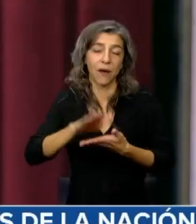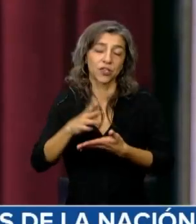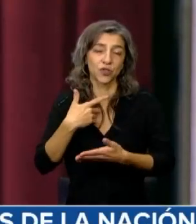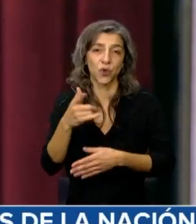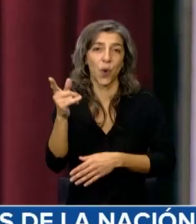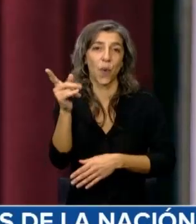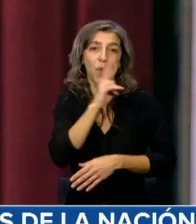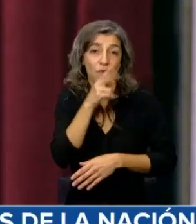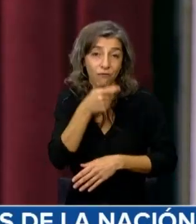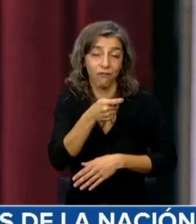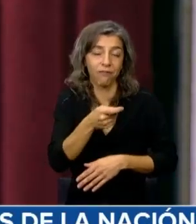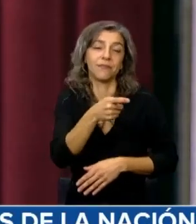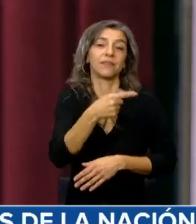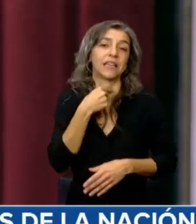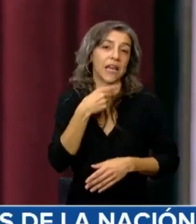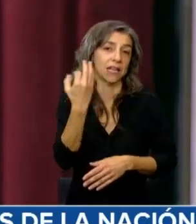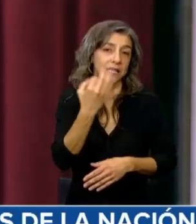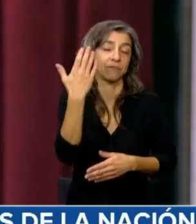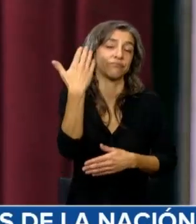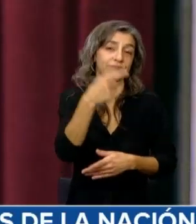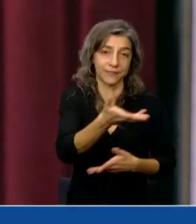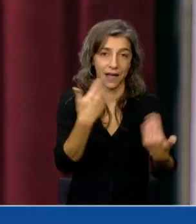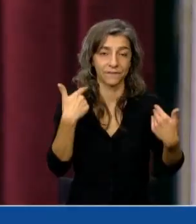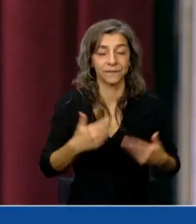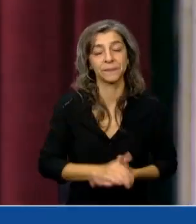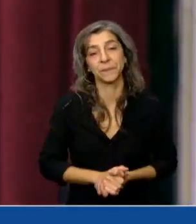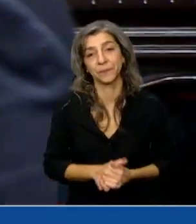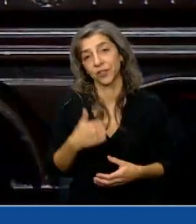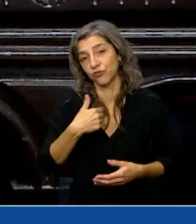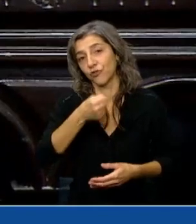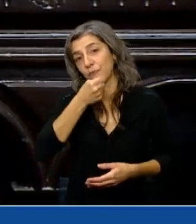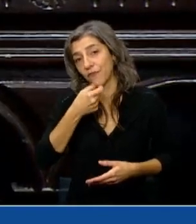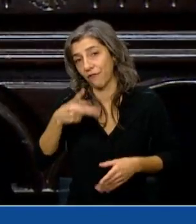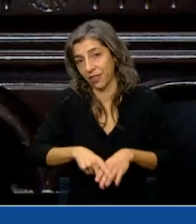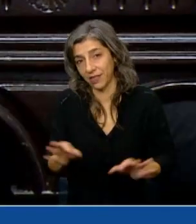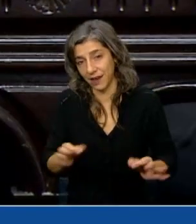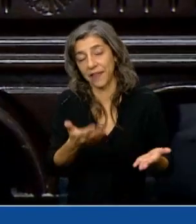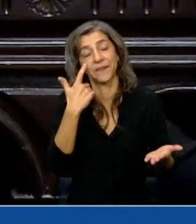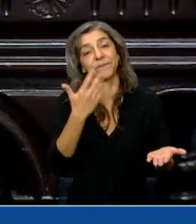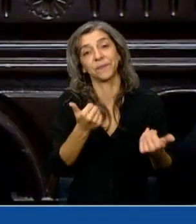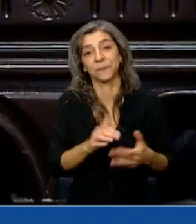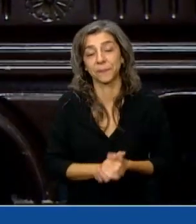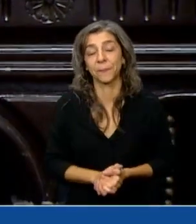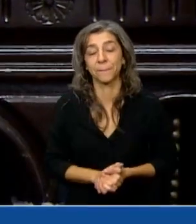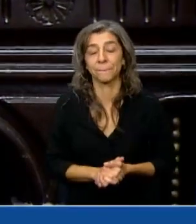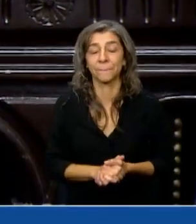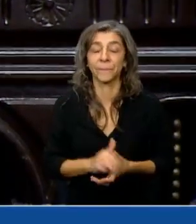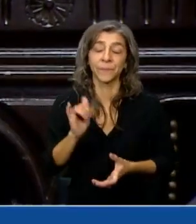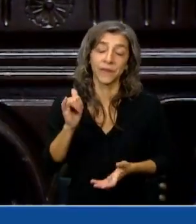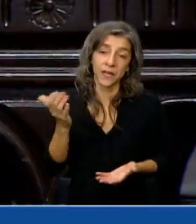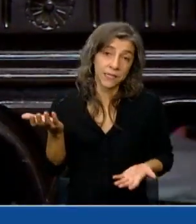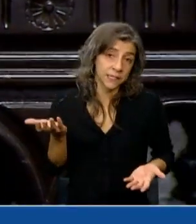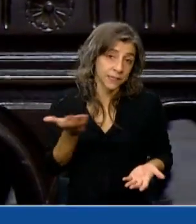Diputado Lombardi, para un apartamento del reglamento tiene la palabra. Sí, señora